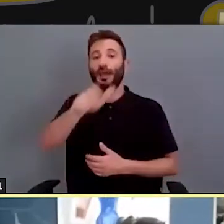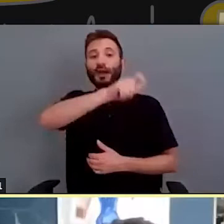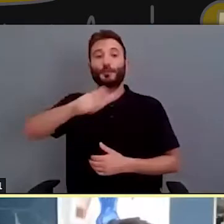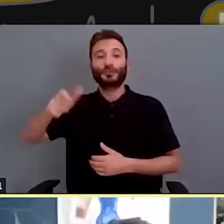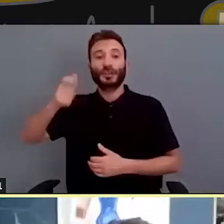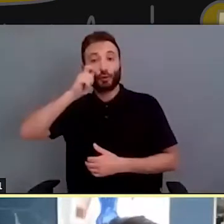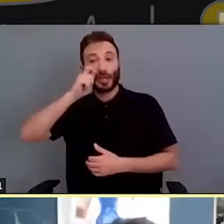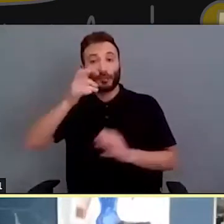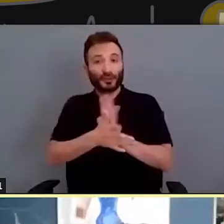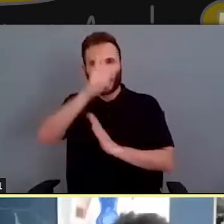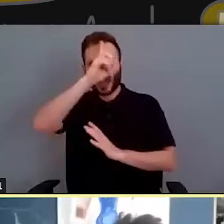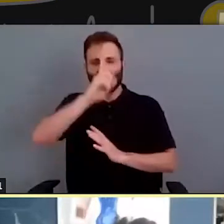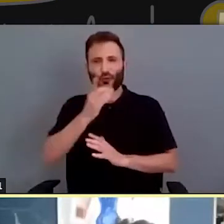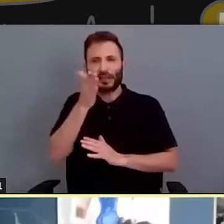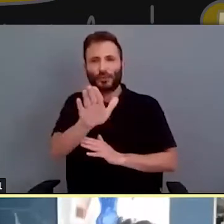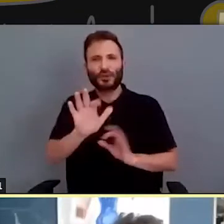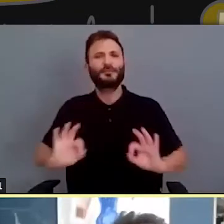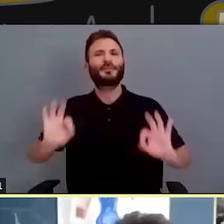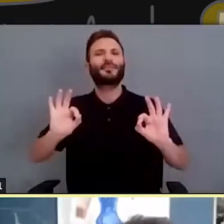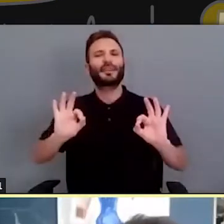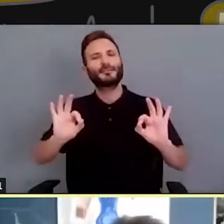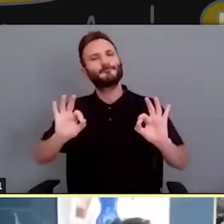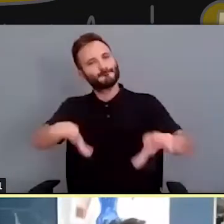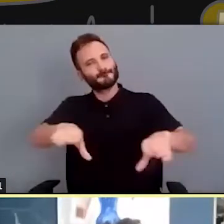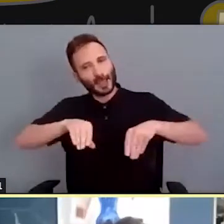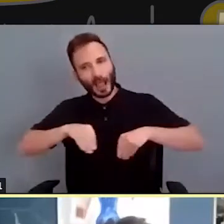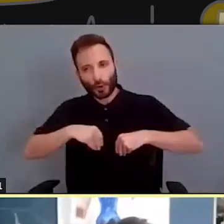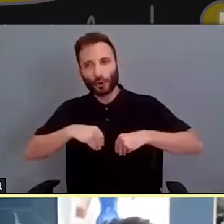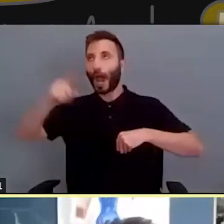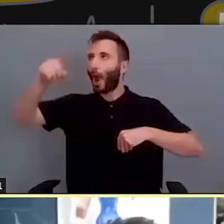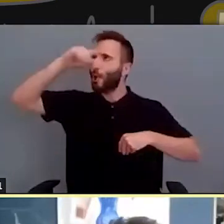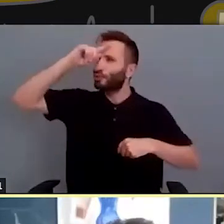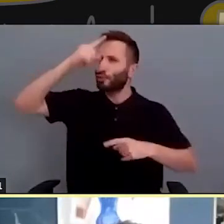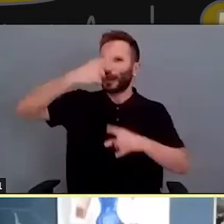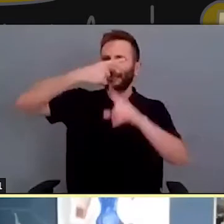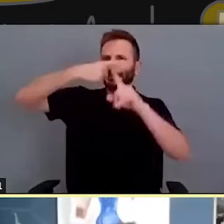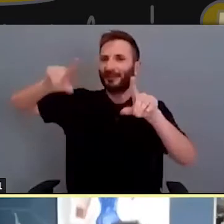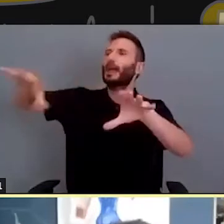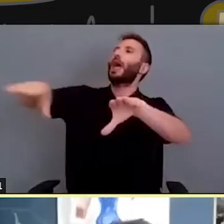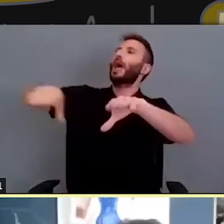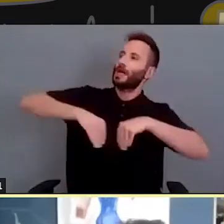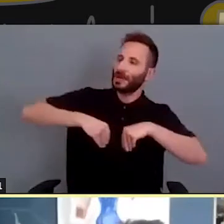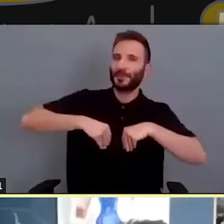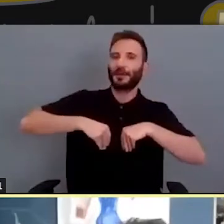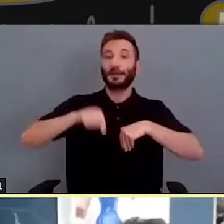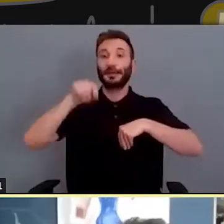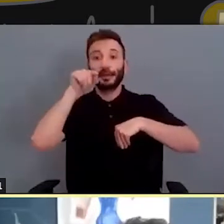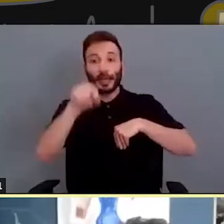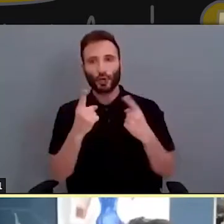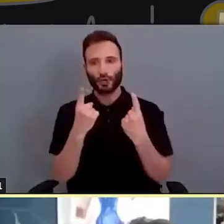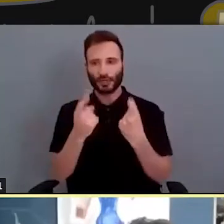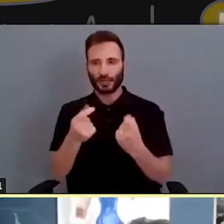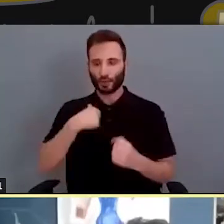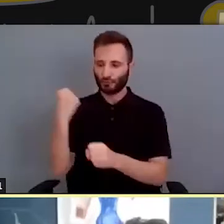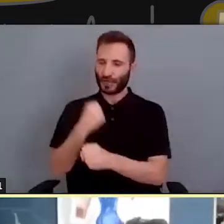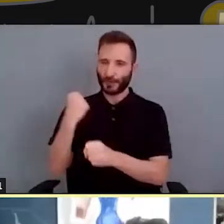una actitud de acogida, de abrazar a lo diferente, y por esto pues yo mismo llevo trabajando en este